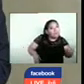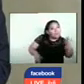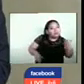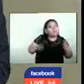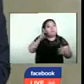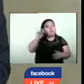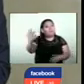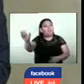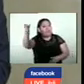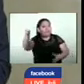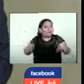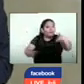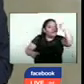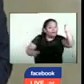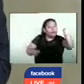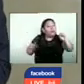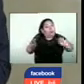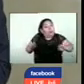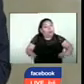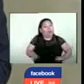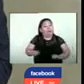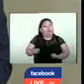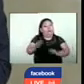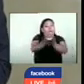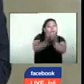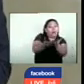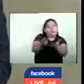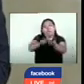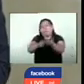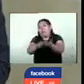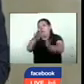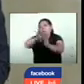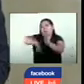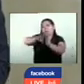premiar aquellos comercios en los cuales están vendiendo precios más atractivos a los consumidores.